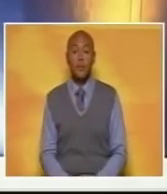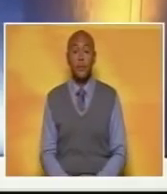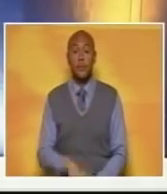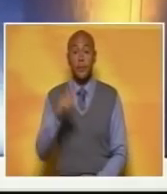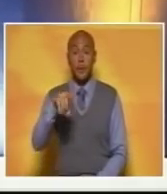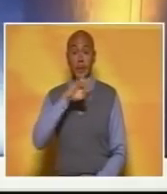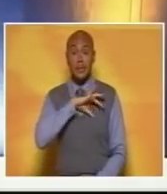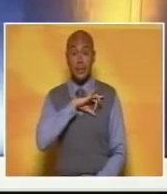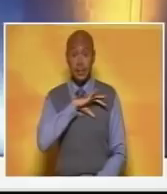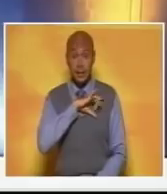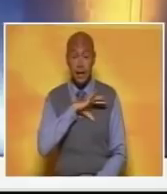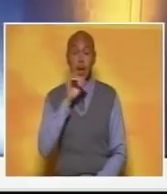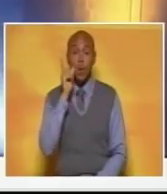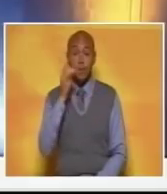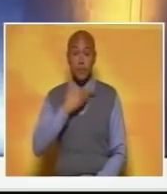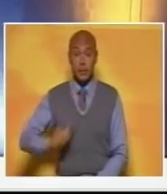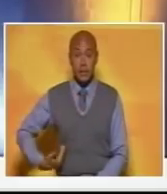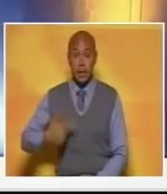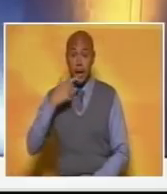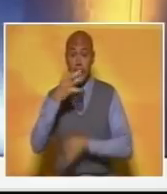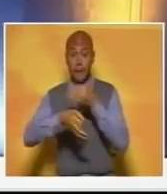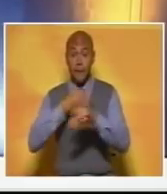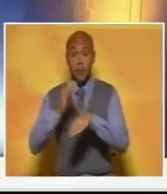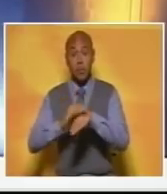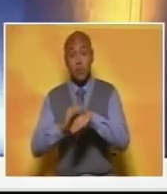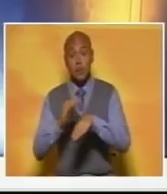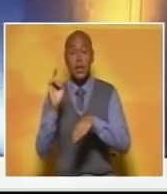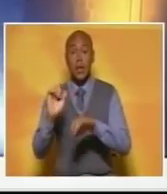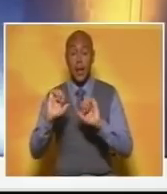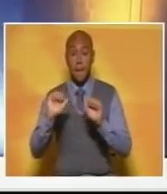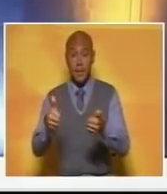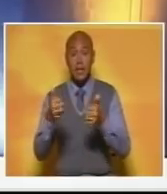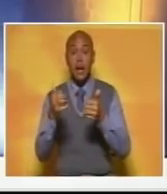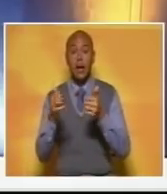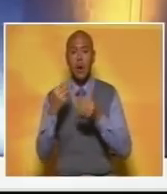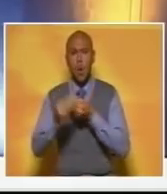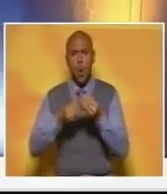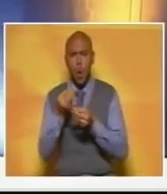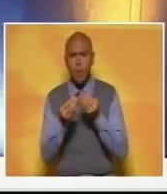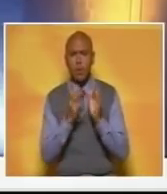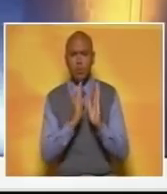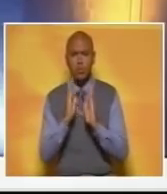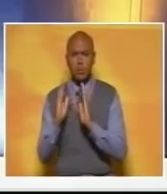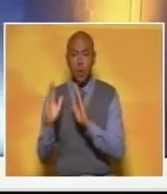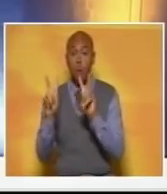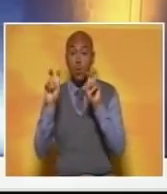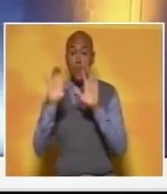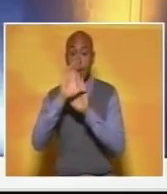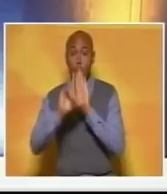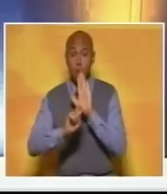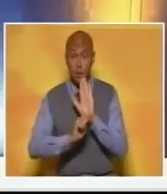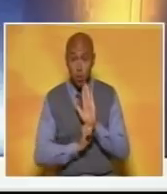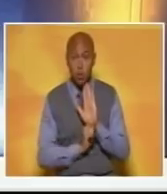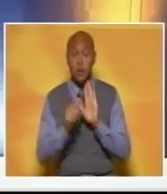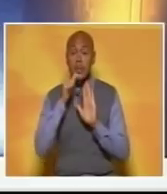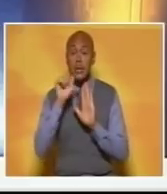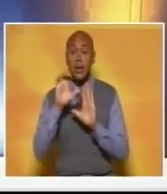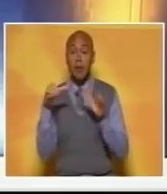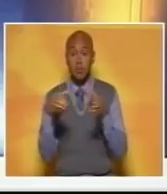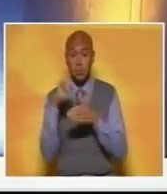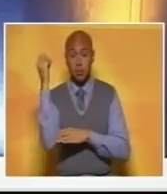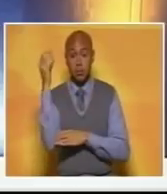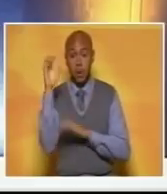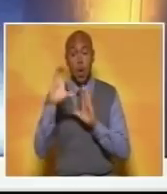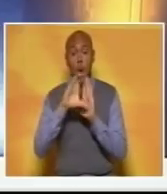En Chile, el gobierno de Sebastián Piñera informó que pronto se iniciará el proceso para elaborar una nueva Carta Magna mediante un Congreso Constituyente que tenga